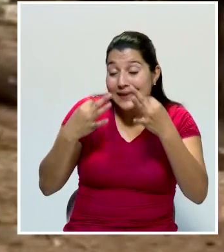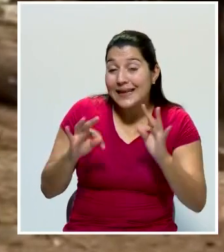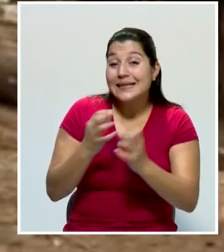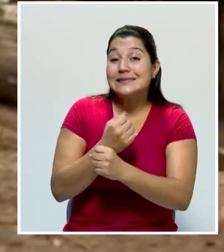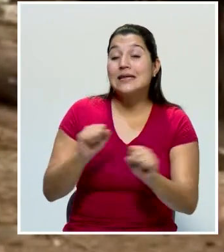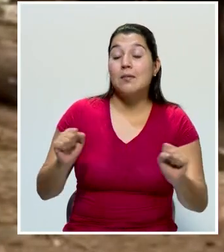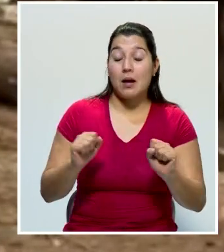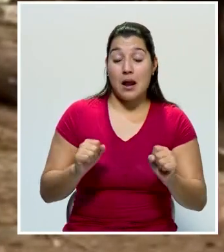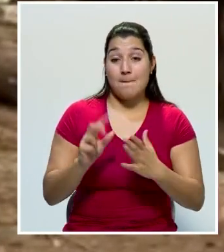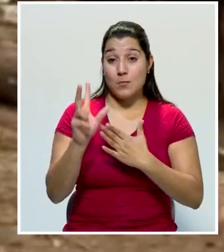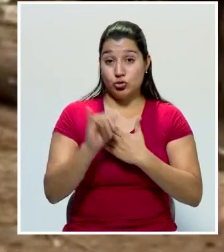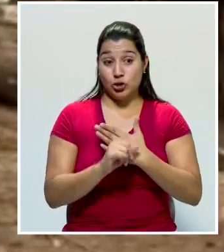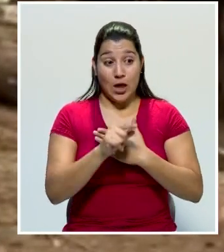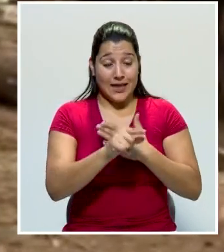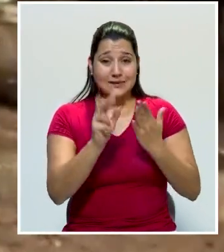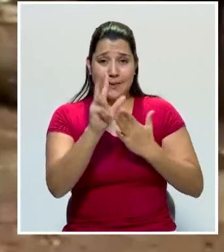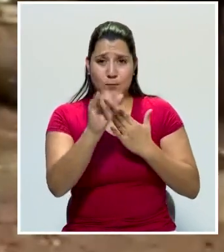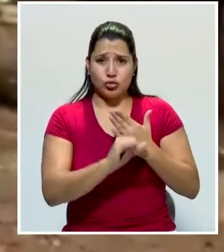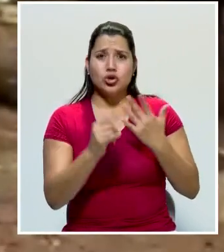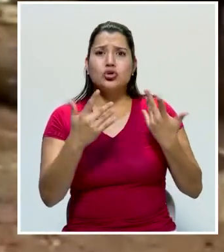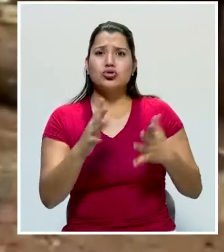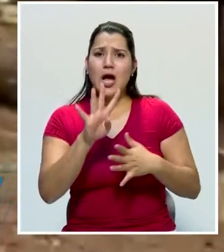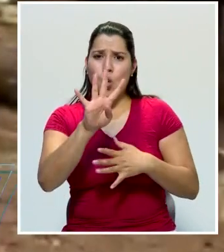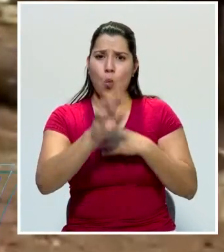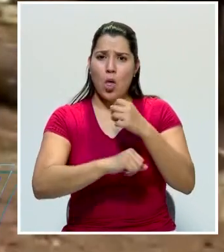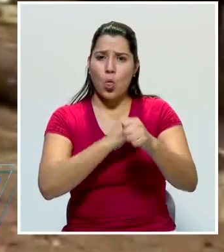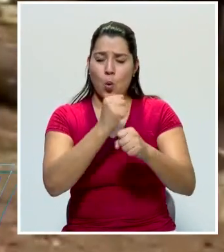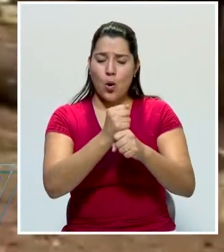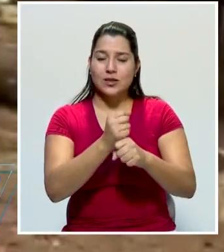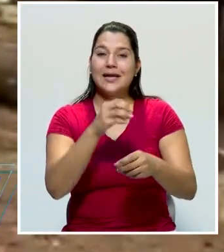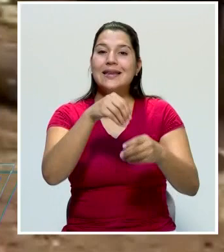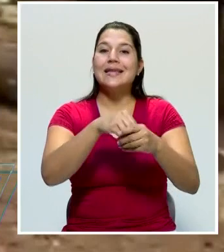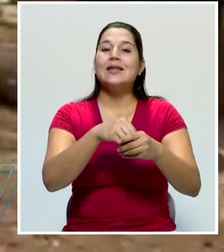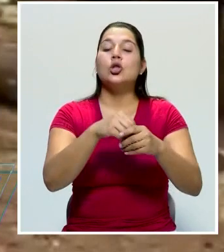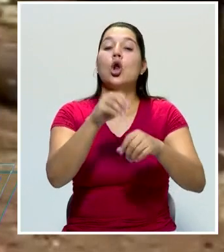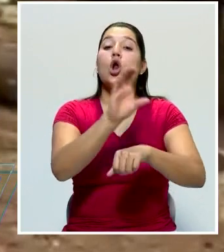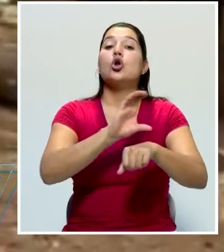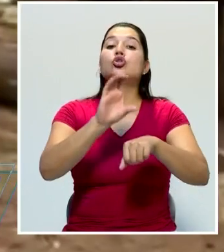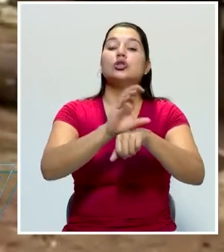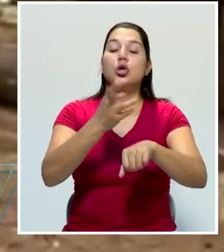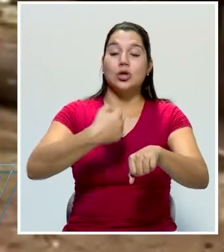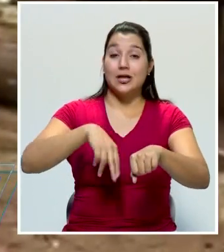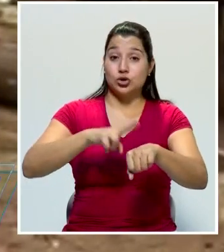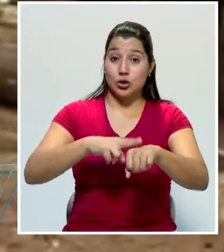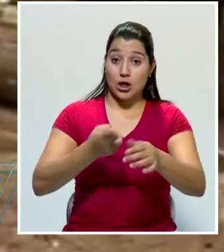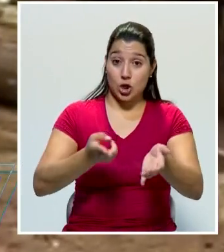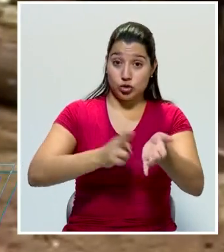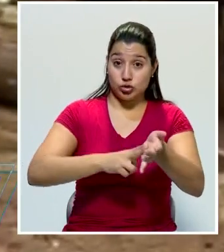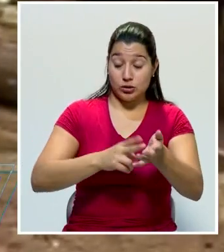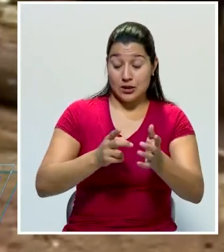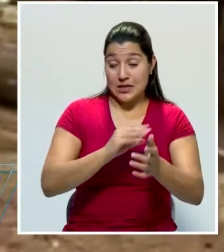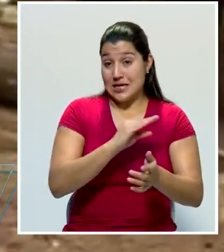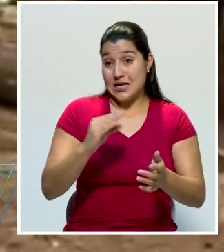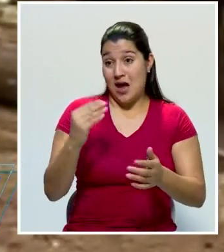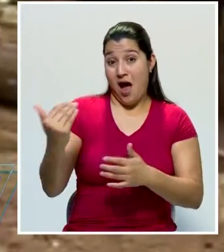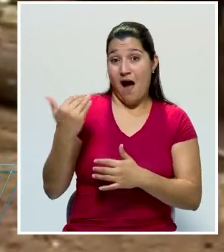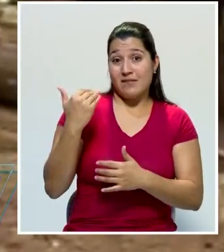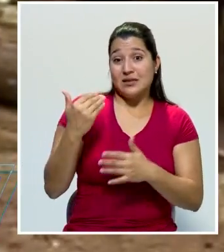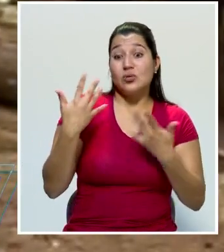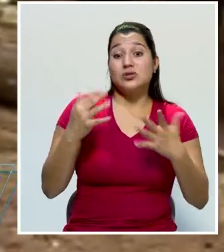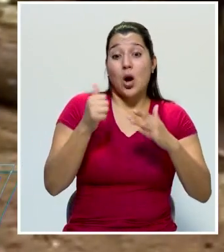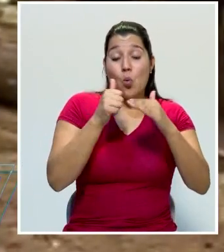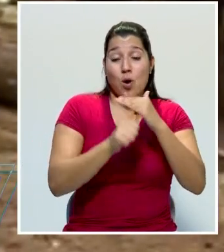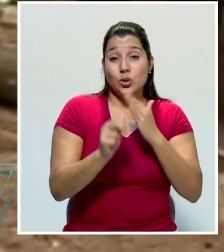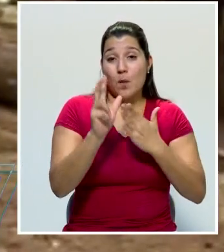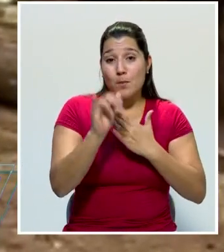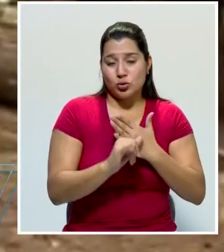en el Consejo Nacional de Concesiones y hemos recibido en medio de esta crisis y esta pandemia una sorpresiva resolución de archivo del proyecto, dándola por no